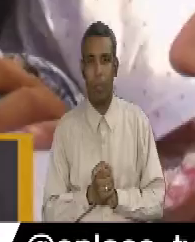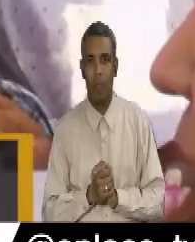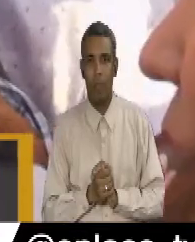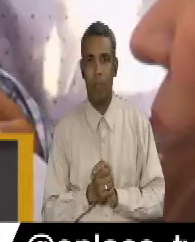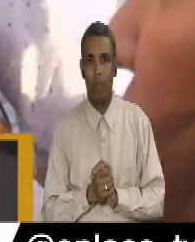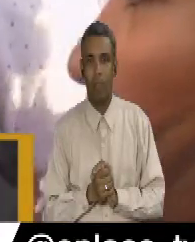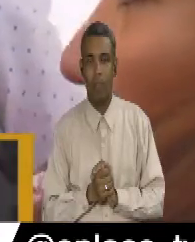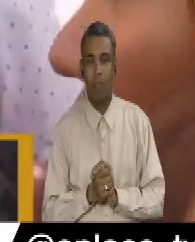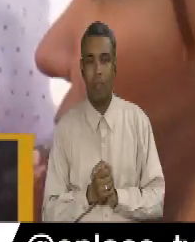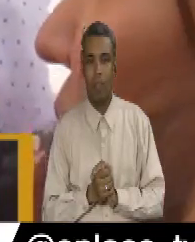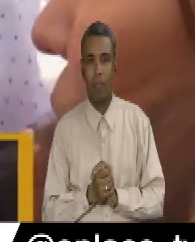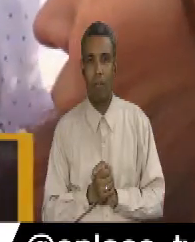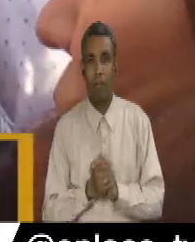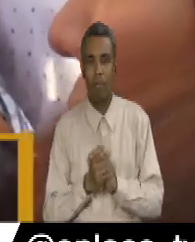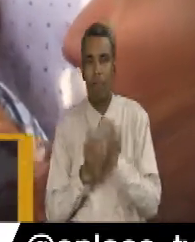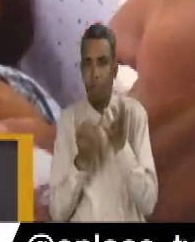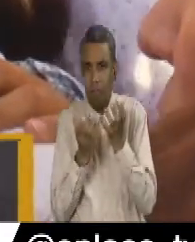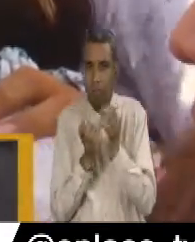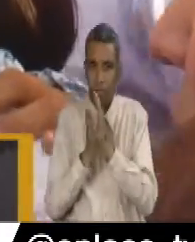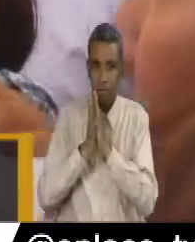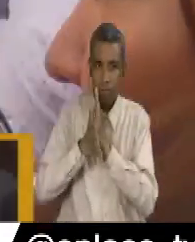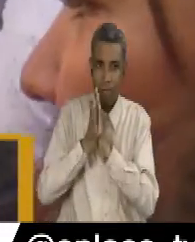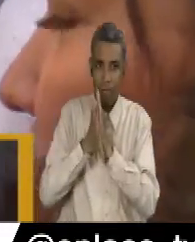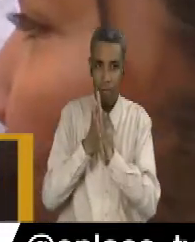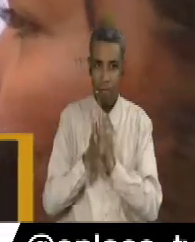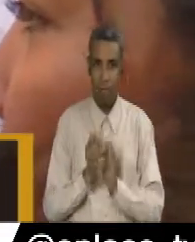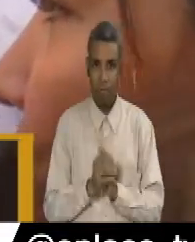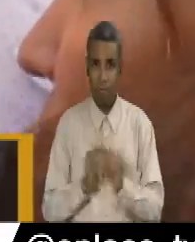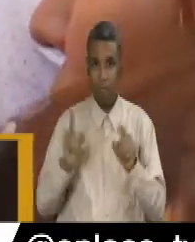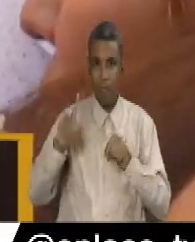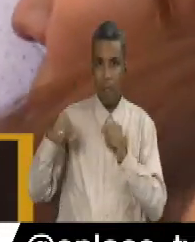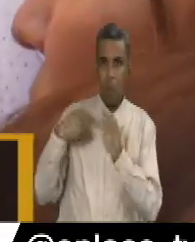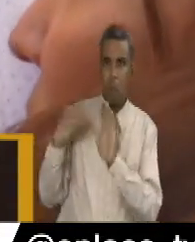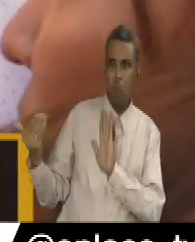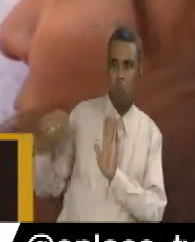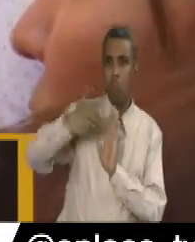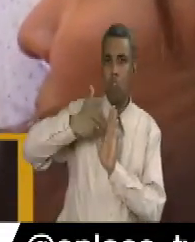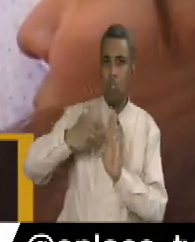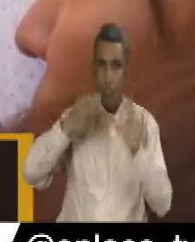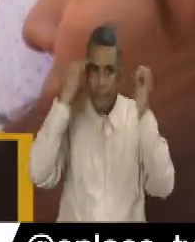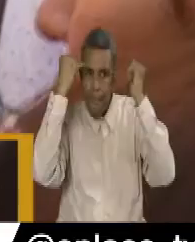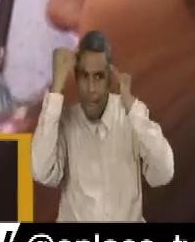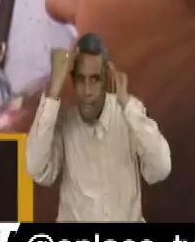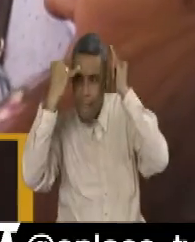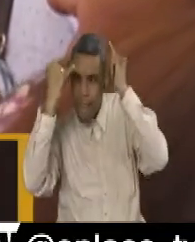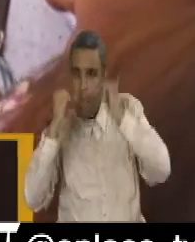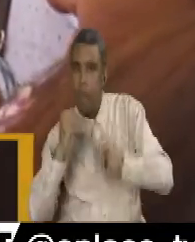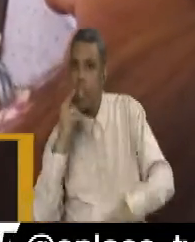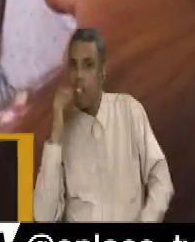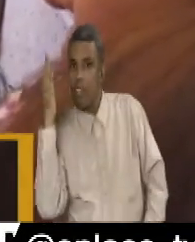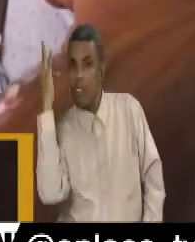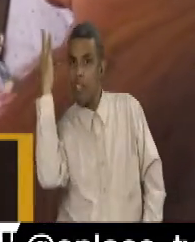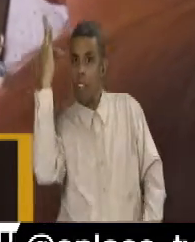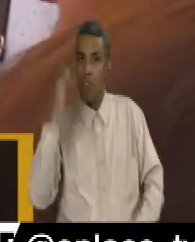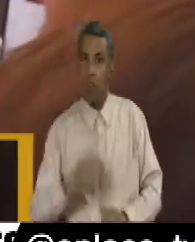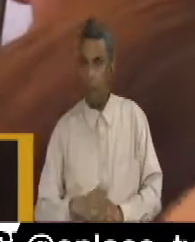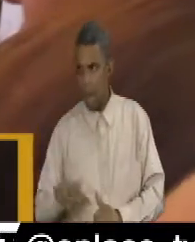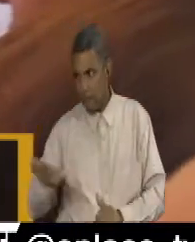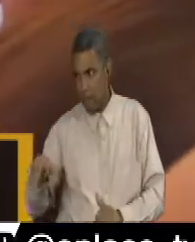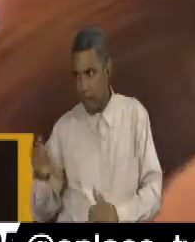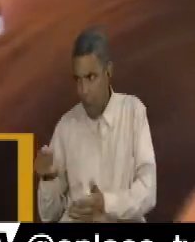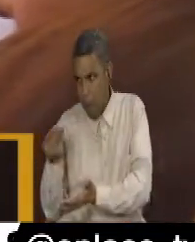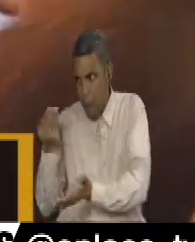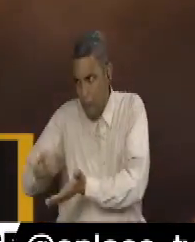Yo quiero decirles de que este montaje criminal que me hicieron con 2 falsos testigos, ya la fiscalía demostró